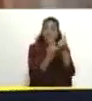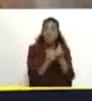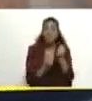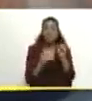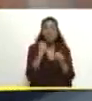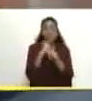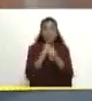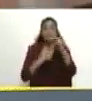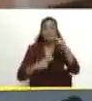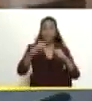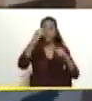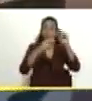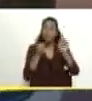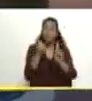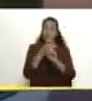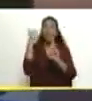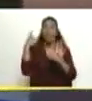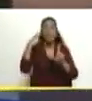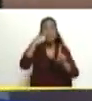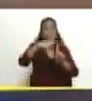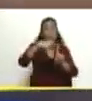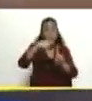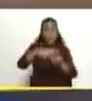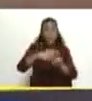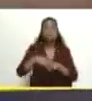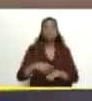misiones que va a impactar a